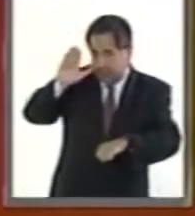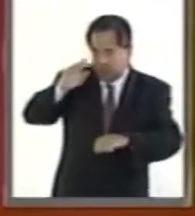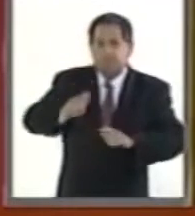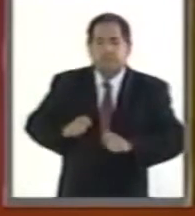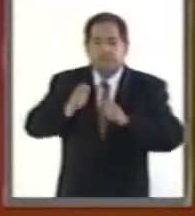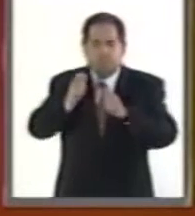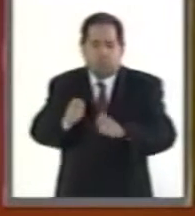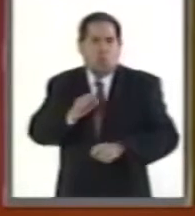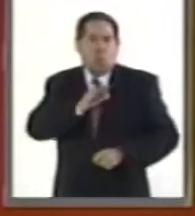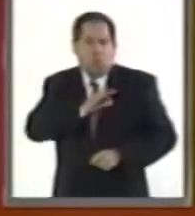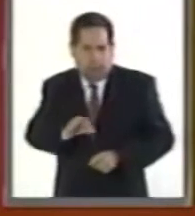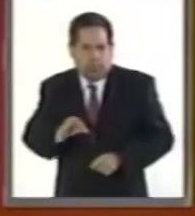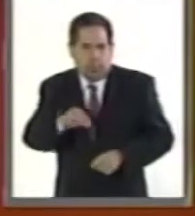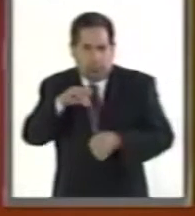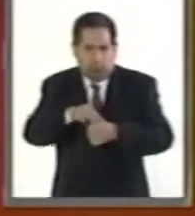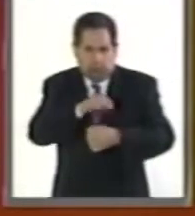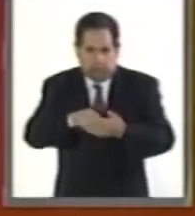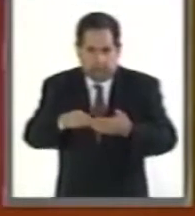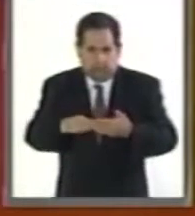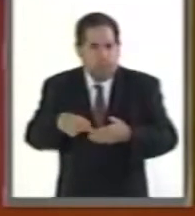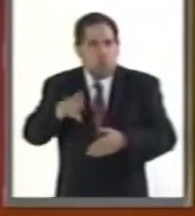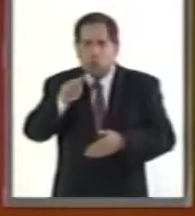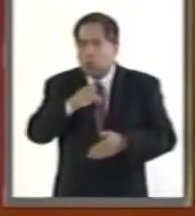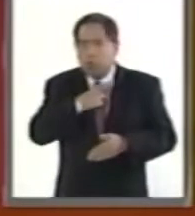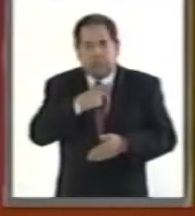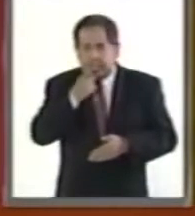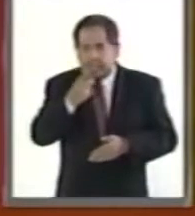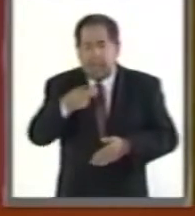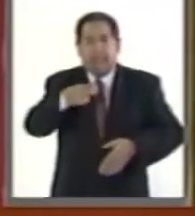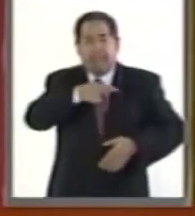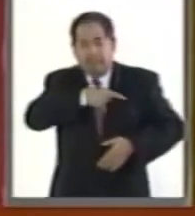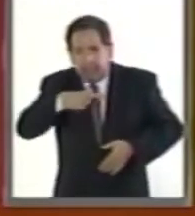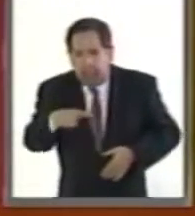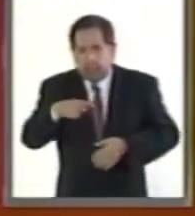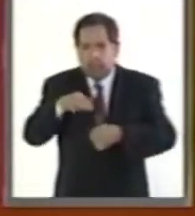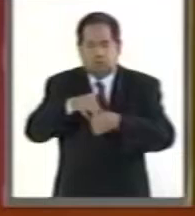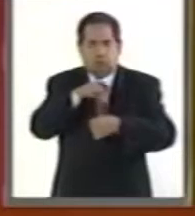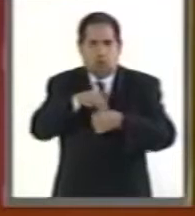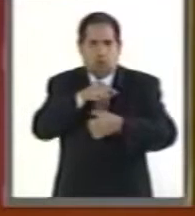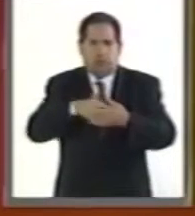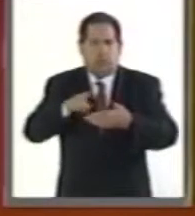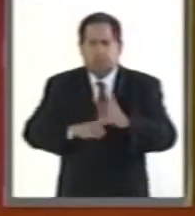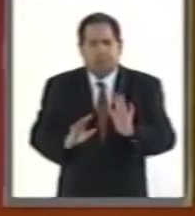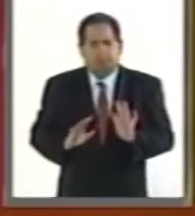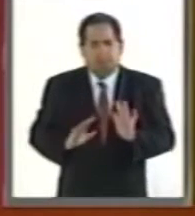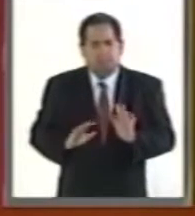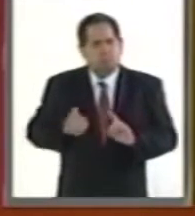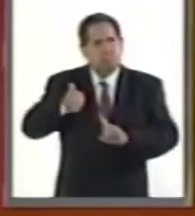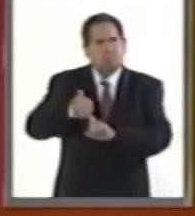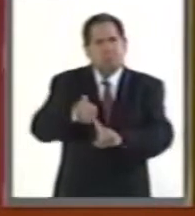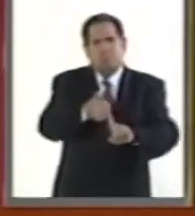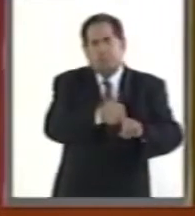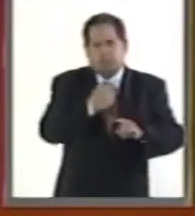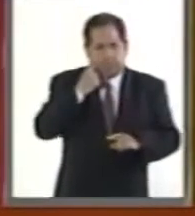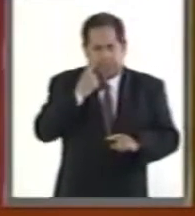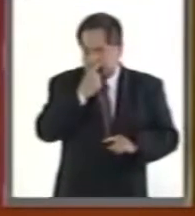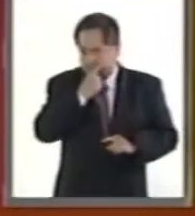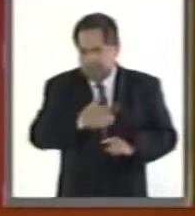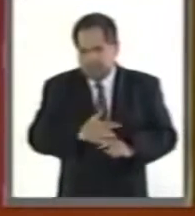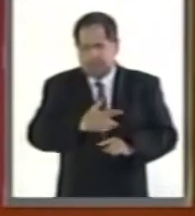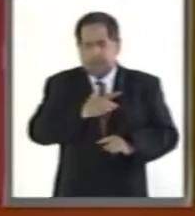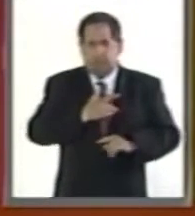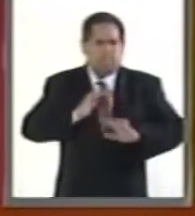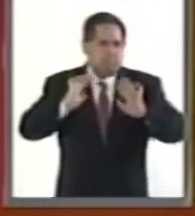votar. Precisamente, es una prerrogativa cuya decisión de abstenerse no está